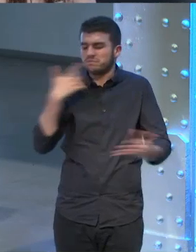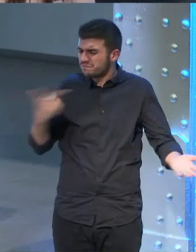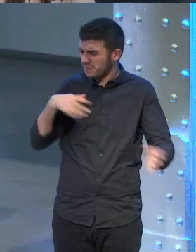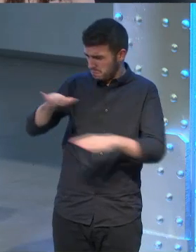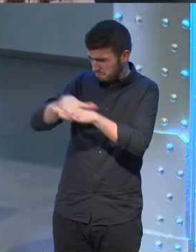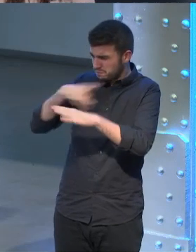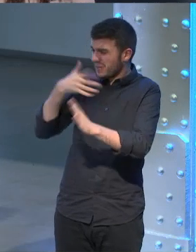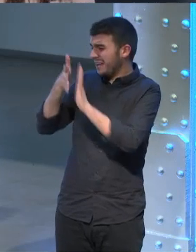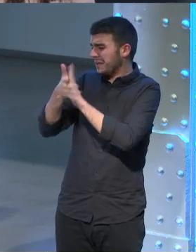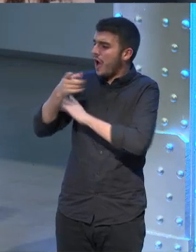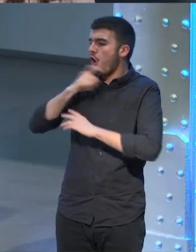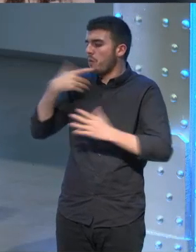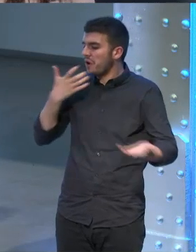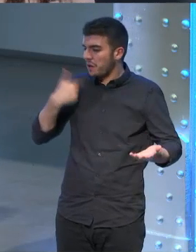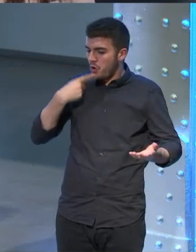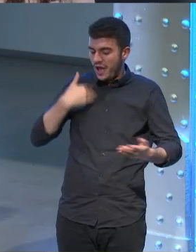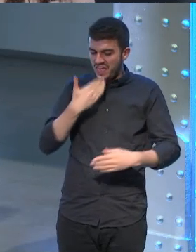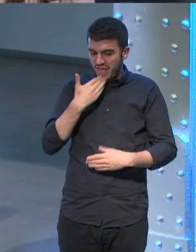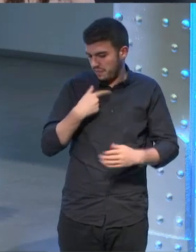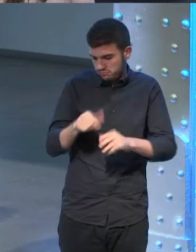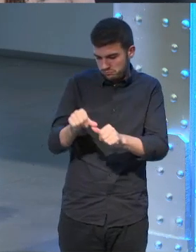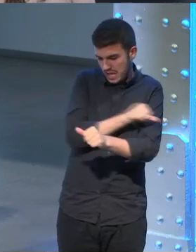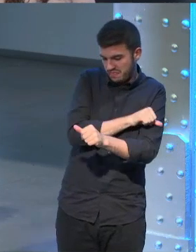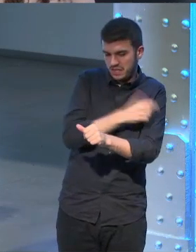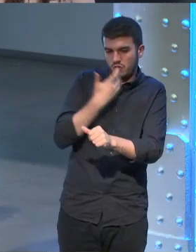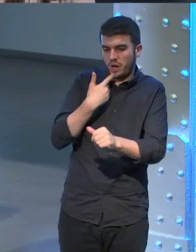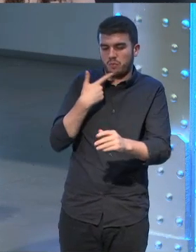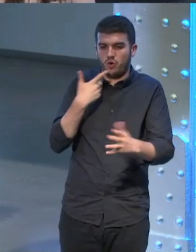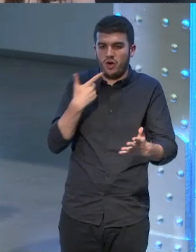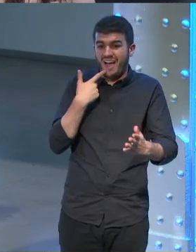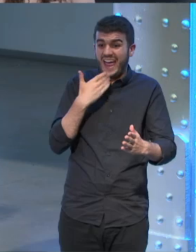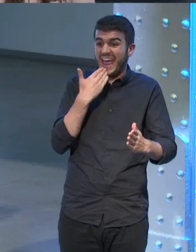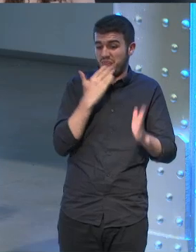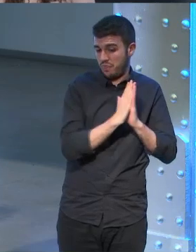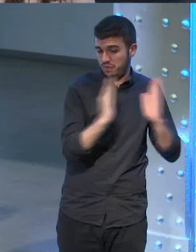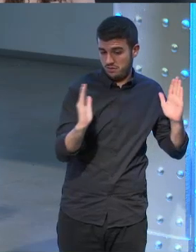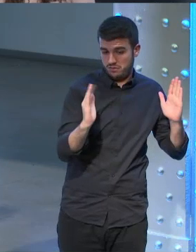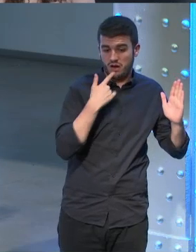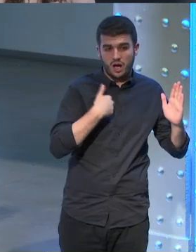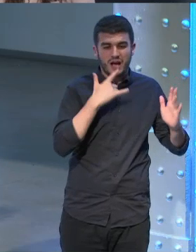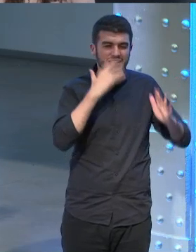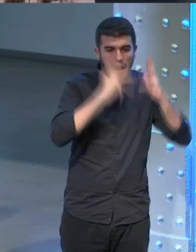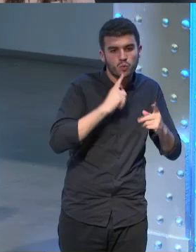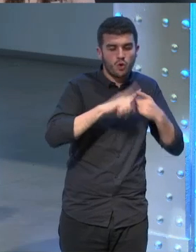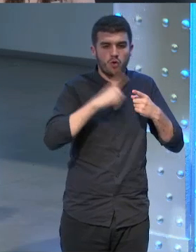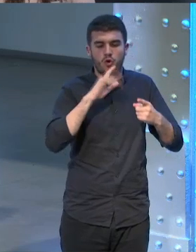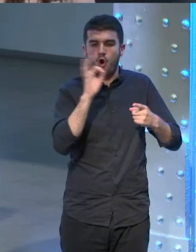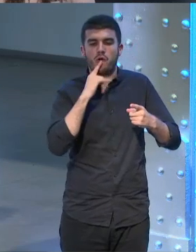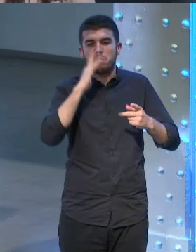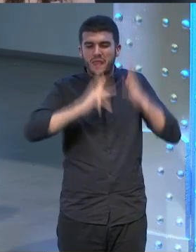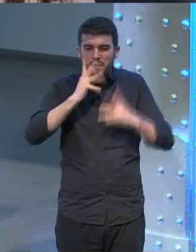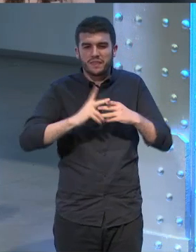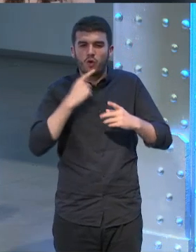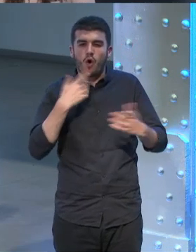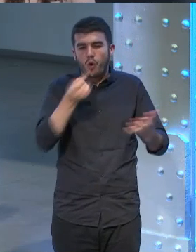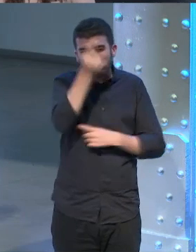entonces que a partir de determinada edad, viniendo de años en los que el cálculo o la matemática han sido asignaturas en